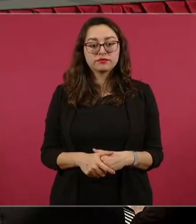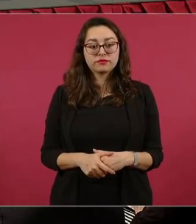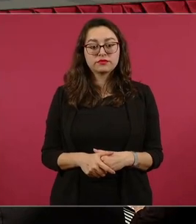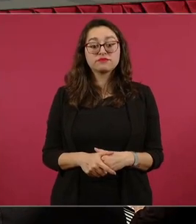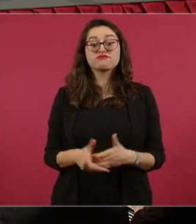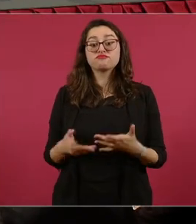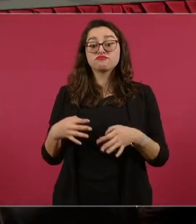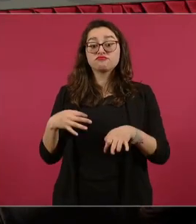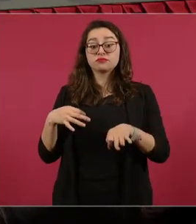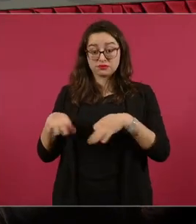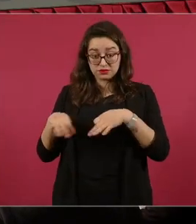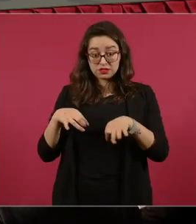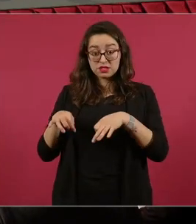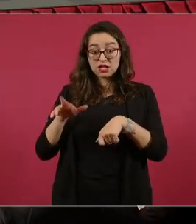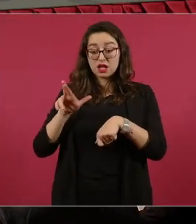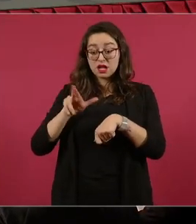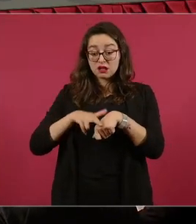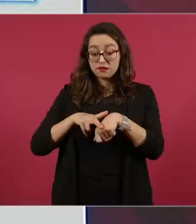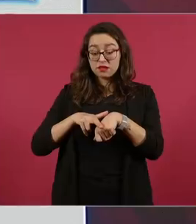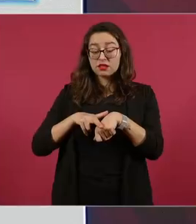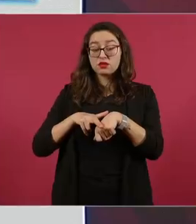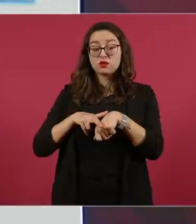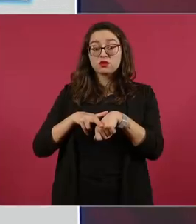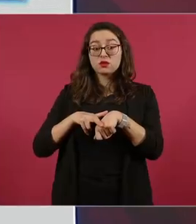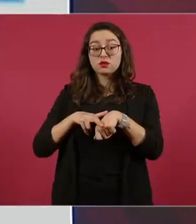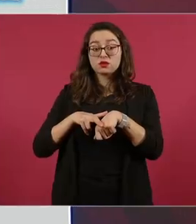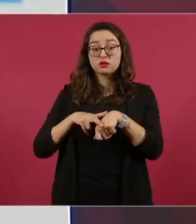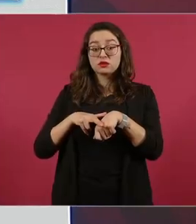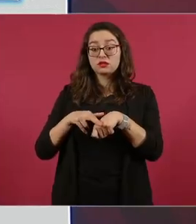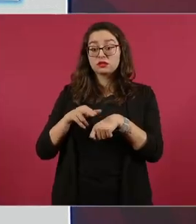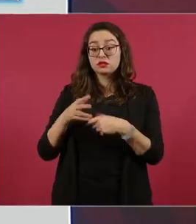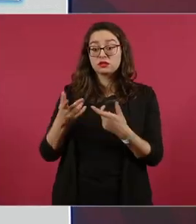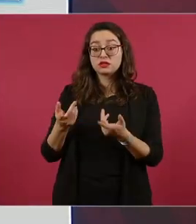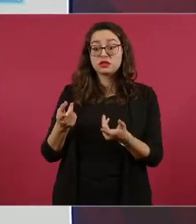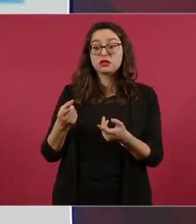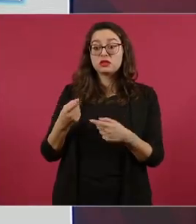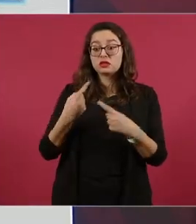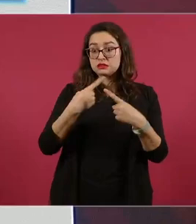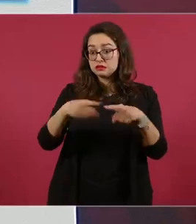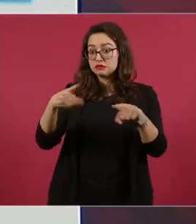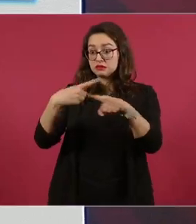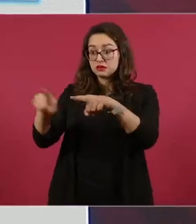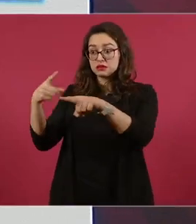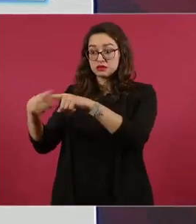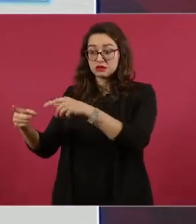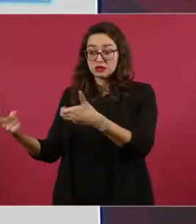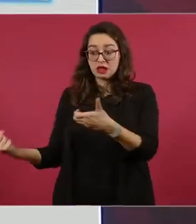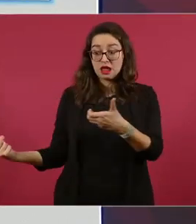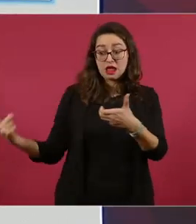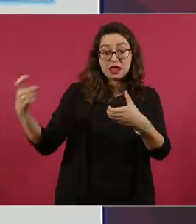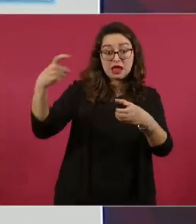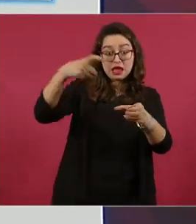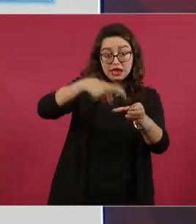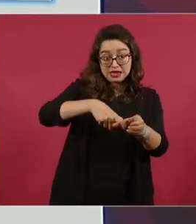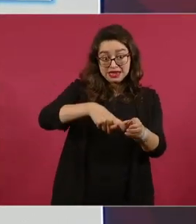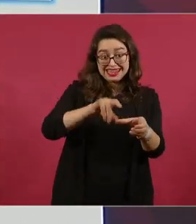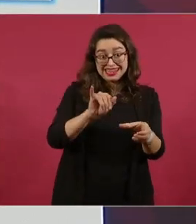obreros, trabajadores que están inscritos al Seguro Social,